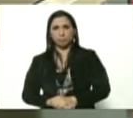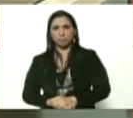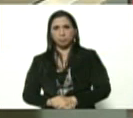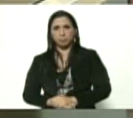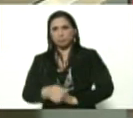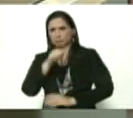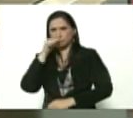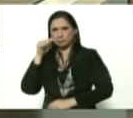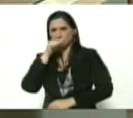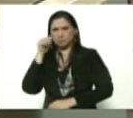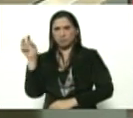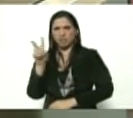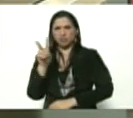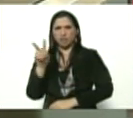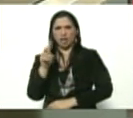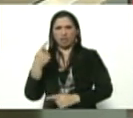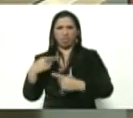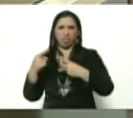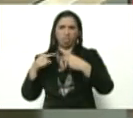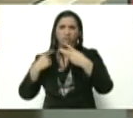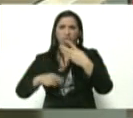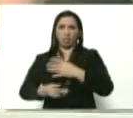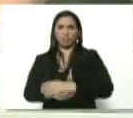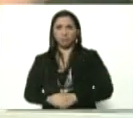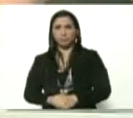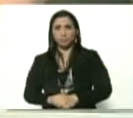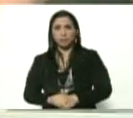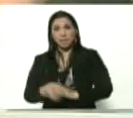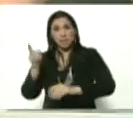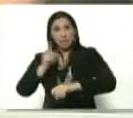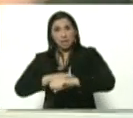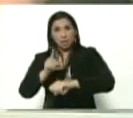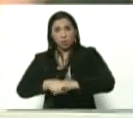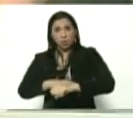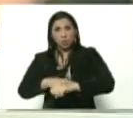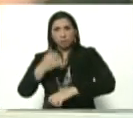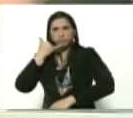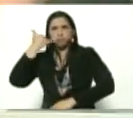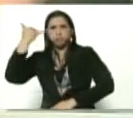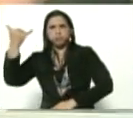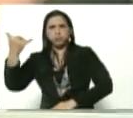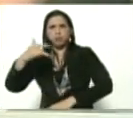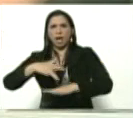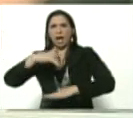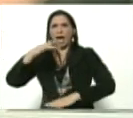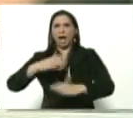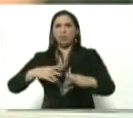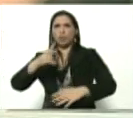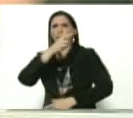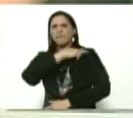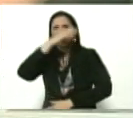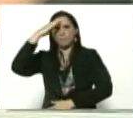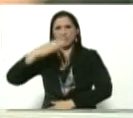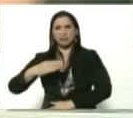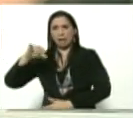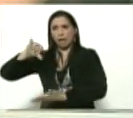Contrabandistas, venezolanos, etcétera. Y a la hora recibieron una llamada de un alto jefe militar de